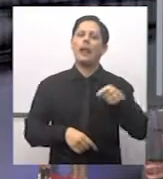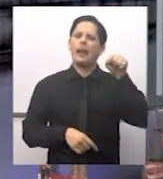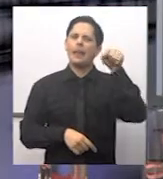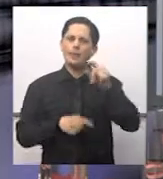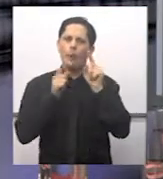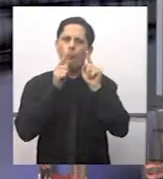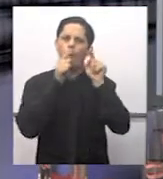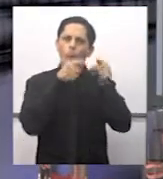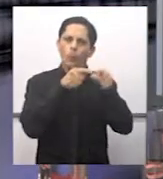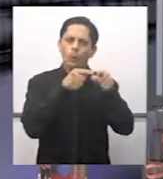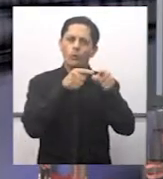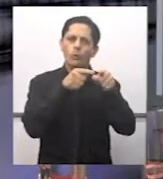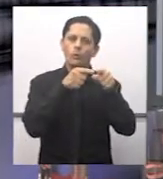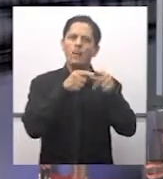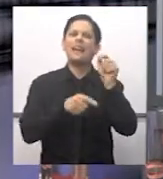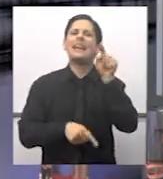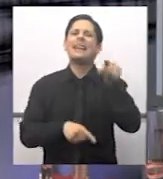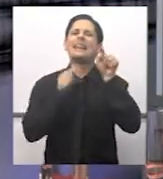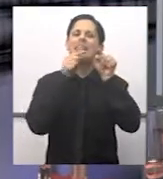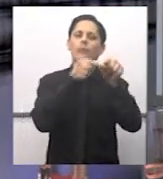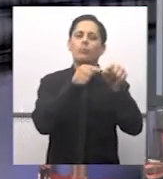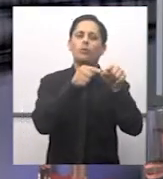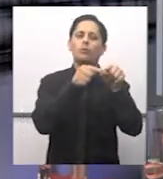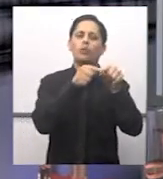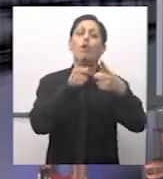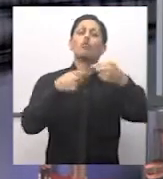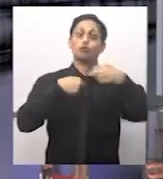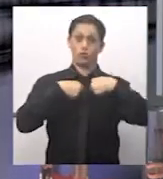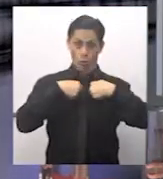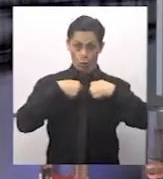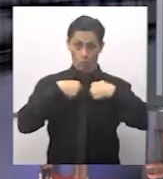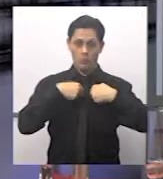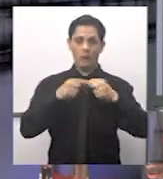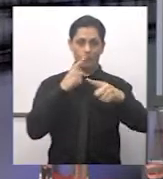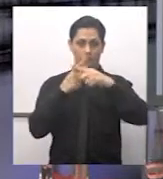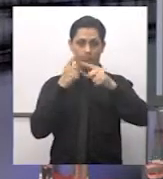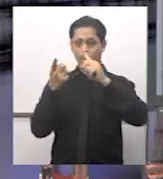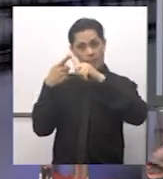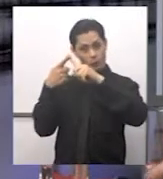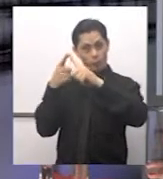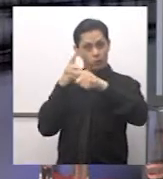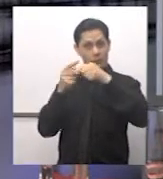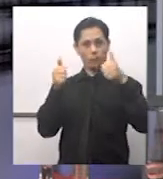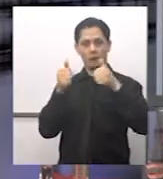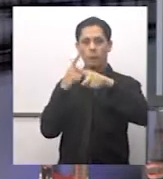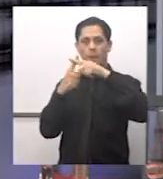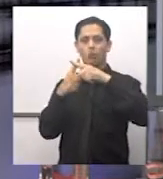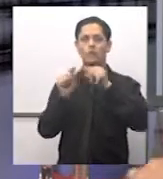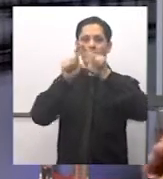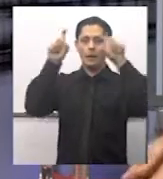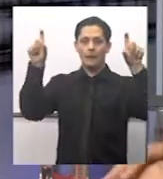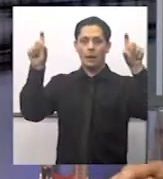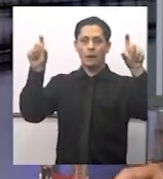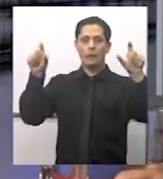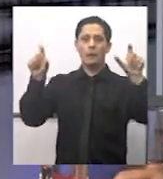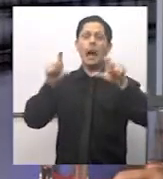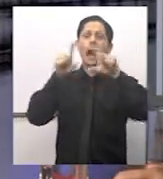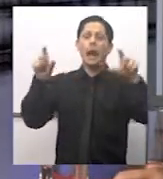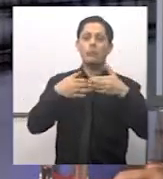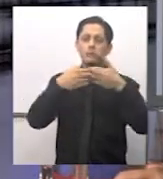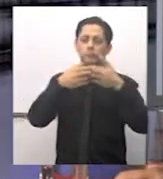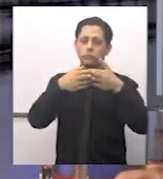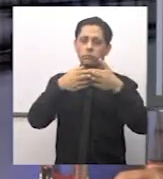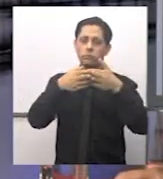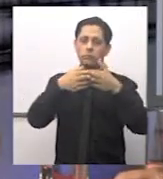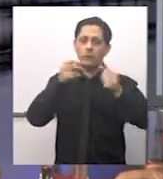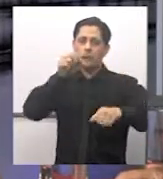mesa. Ese es el punto. Entonces, yo destacando lo positivo. Primero, se puso al tapete la situación de los trabajadores portuarios eventuales. Y segundo, le